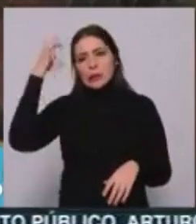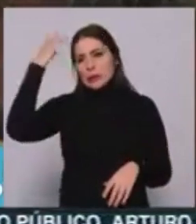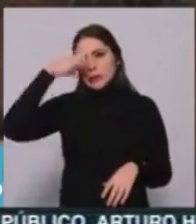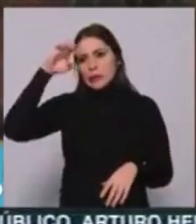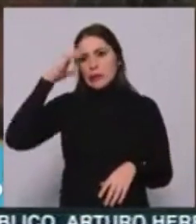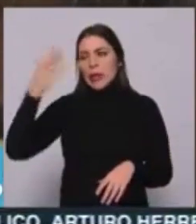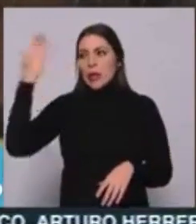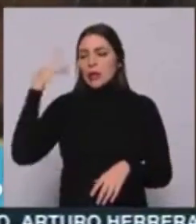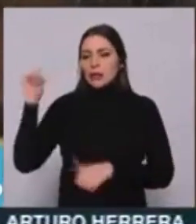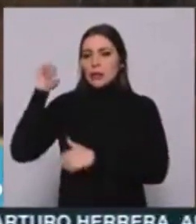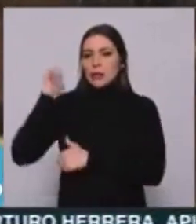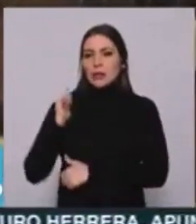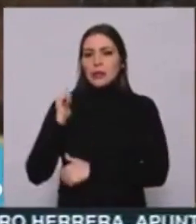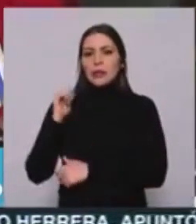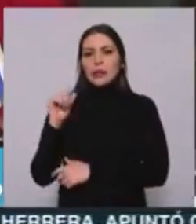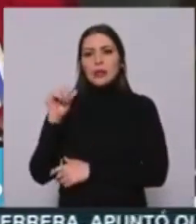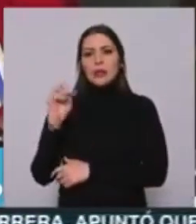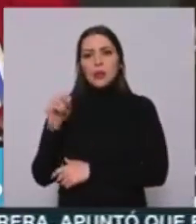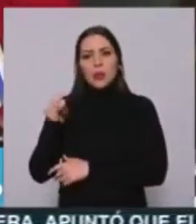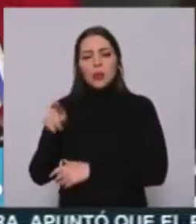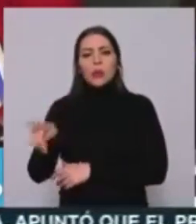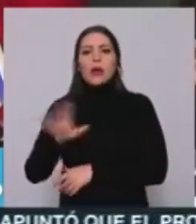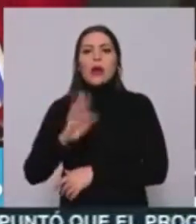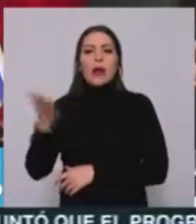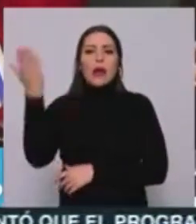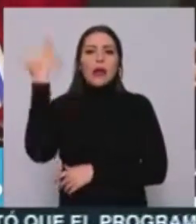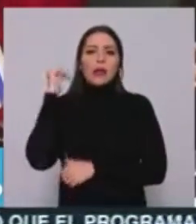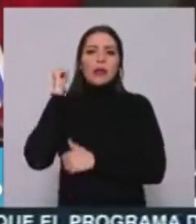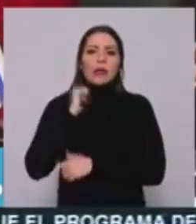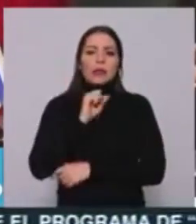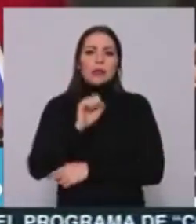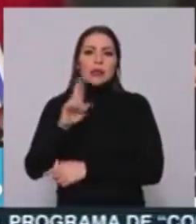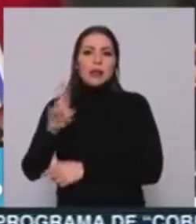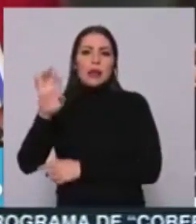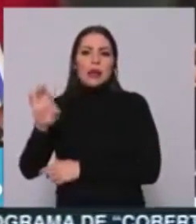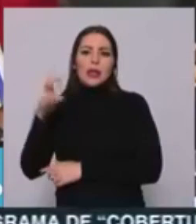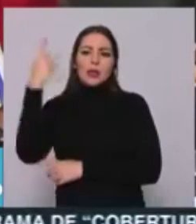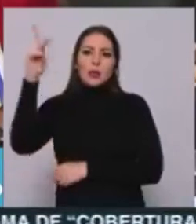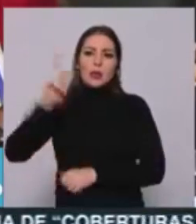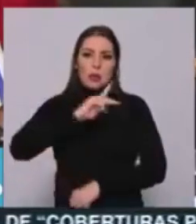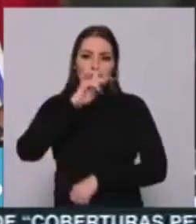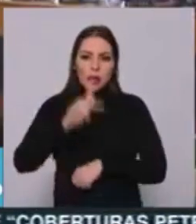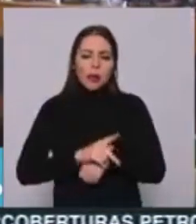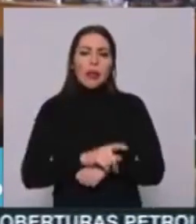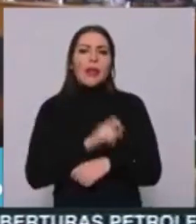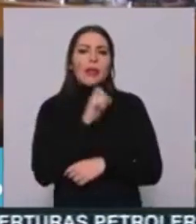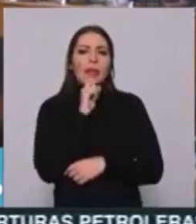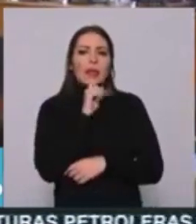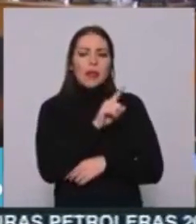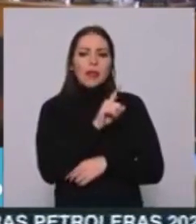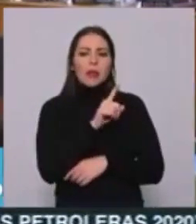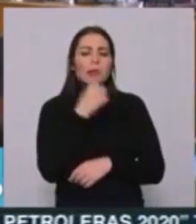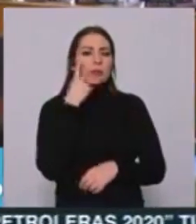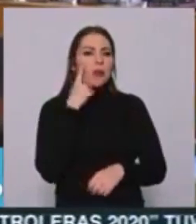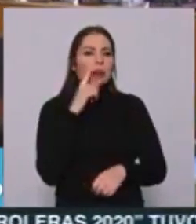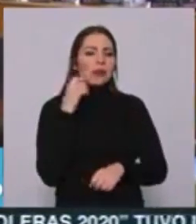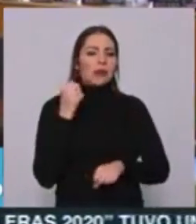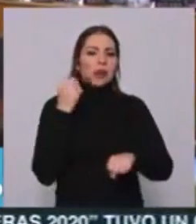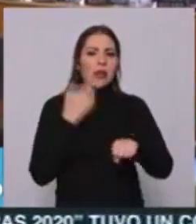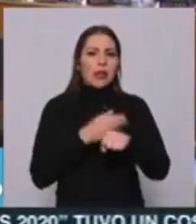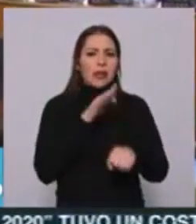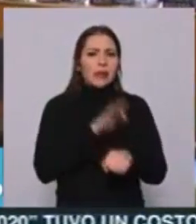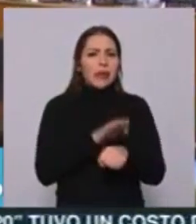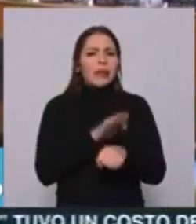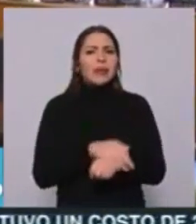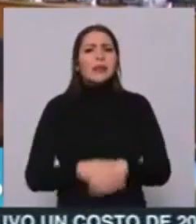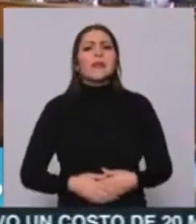la Asamblea, ha sido canciller, secretaria de Relaciones Exteriores en su país, igual de la Defensa. María Fernanda, en su opinión, ¿qué